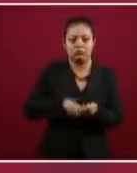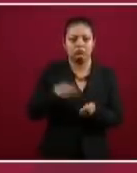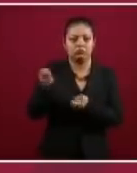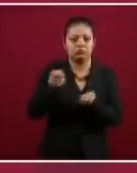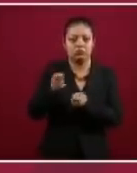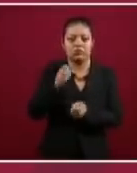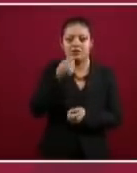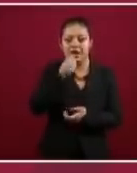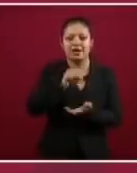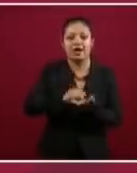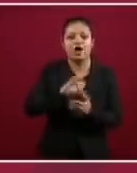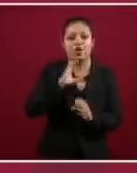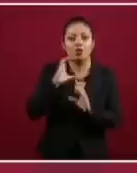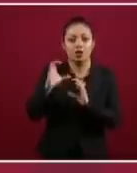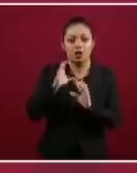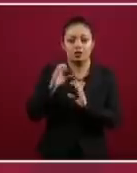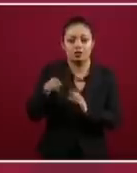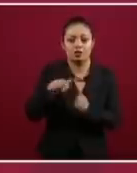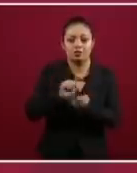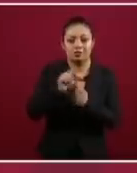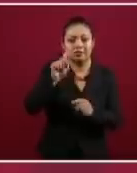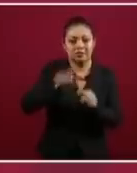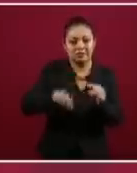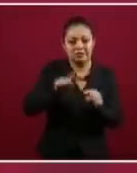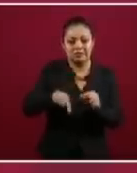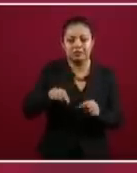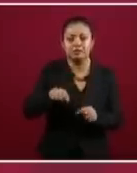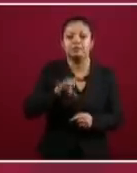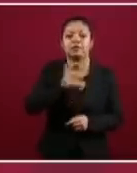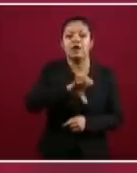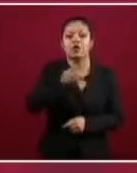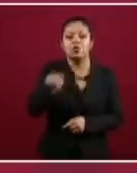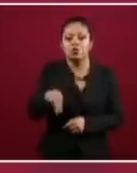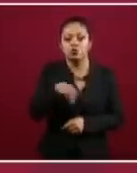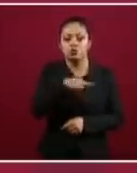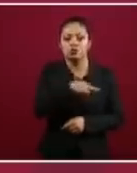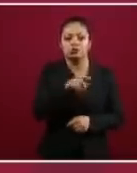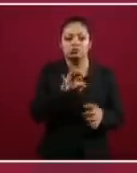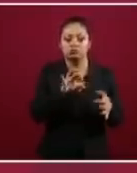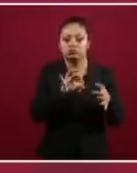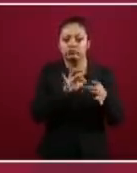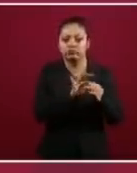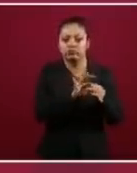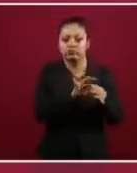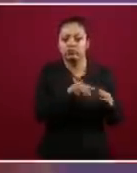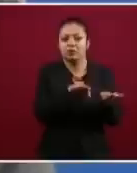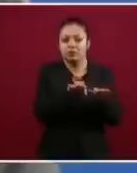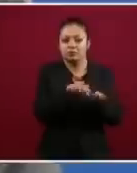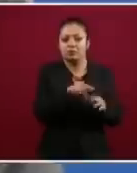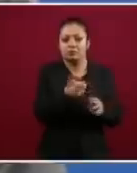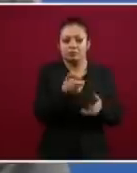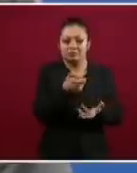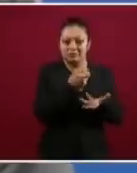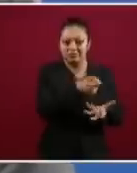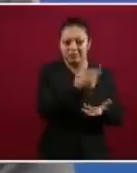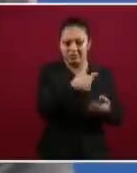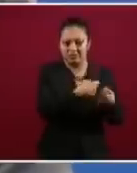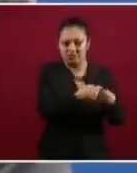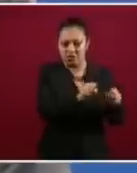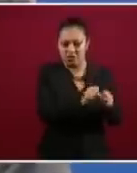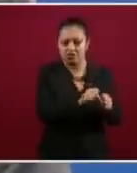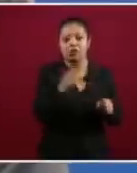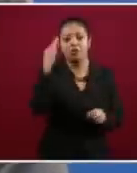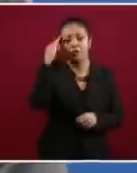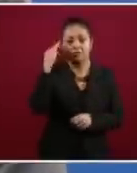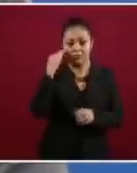administrando la Secretaría de Comunicaciones y lo está ampliando. El de Cancún sí es una concesión y están invirtiendo. El de Mérida también se va a